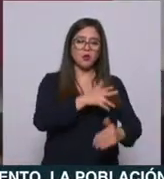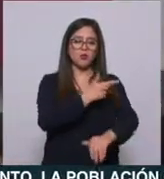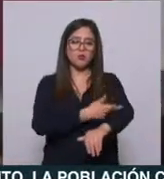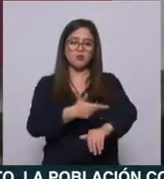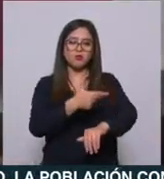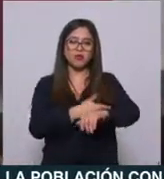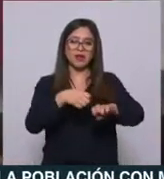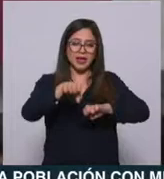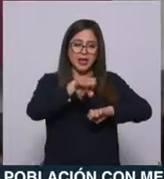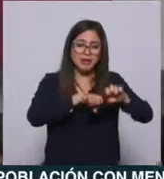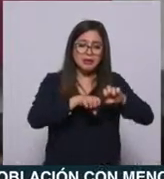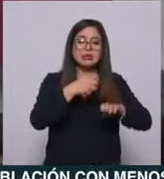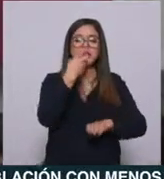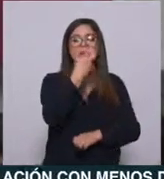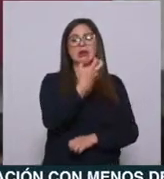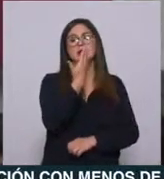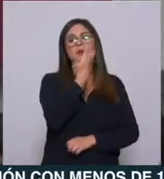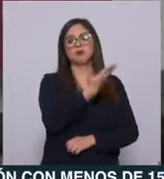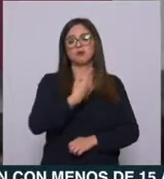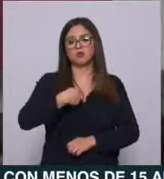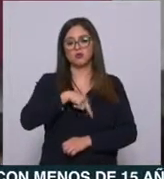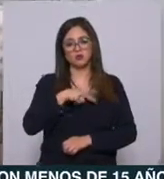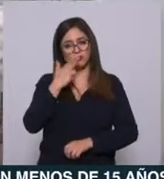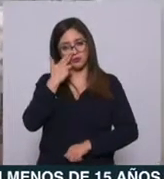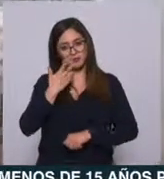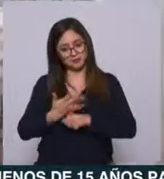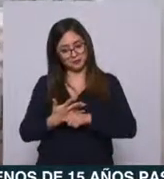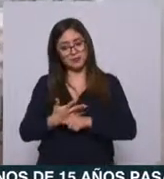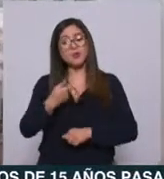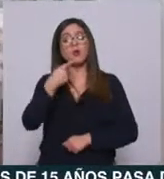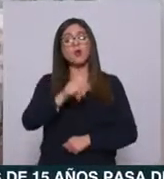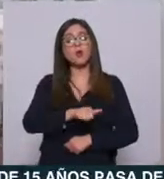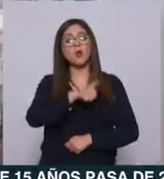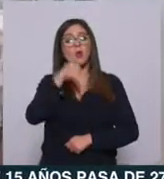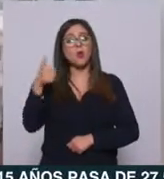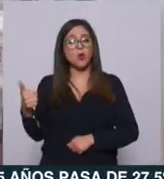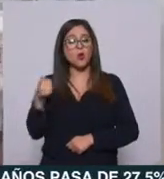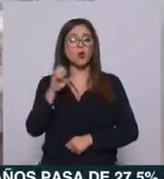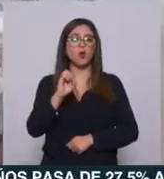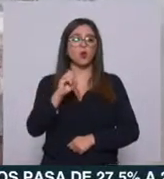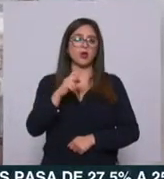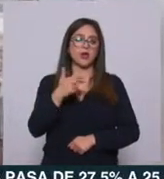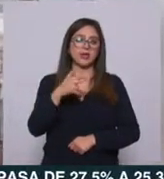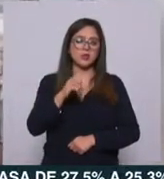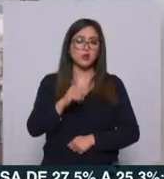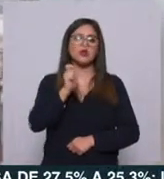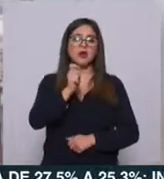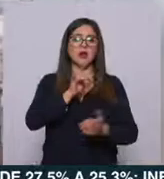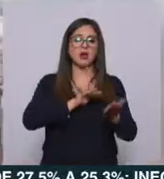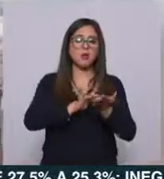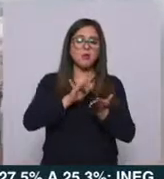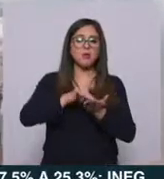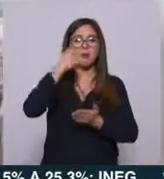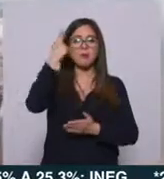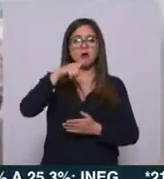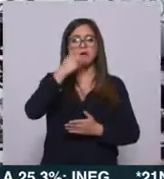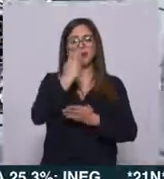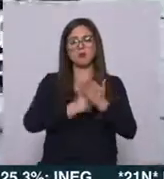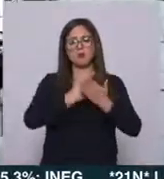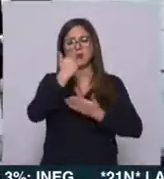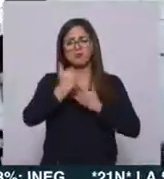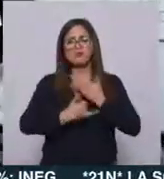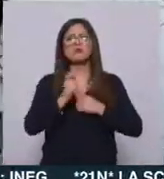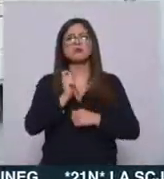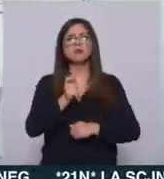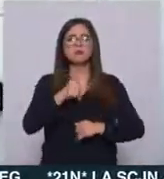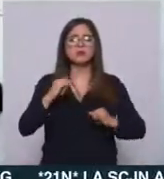licitación. Indicó que diversas organizaciones participarán activamente en el soporte del proyecto. Entre ellas destaca el